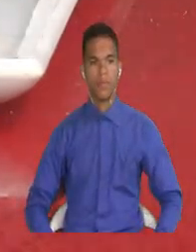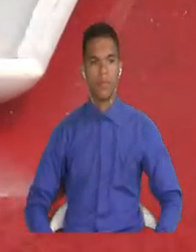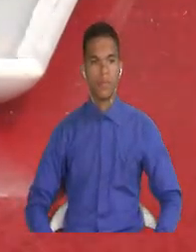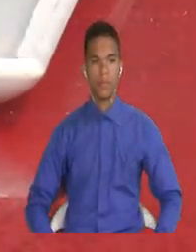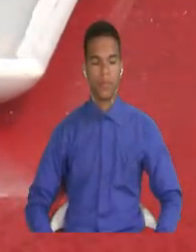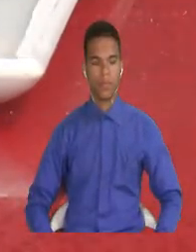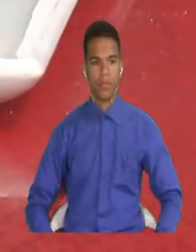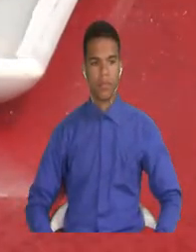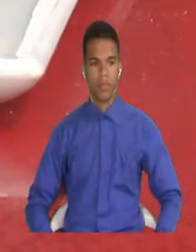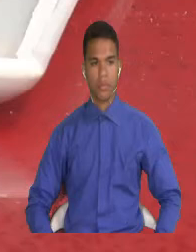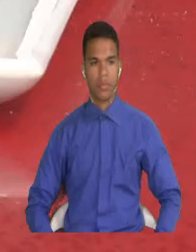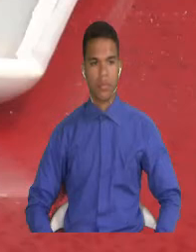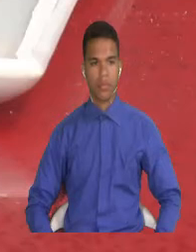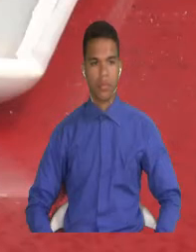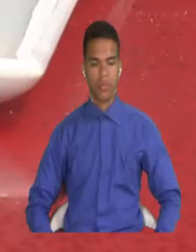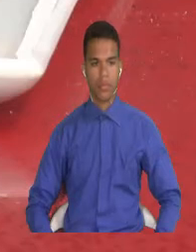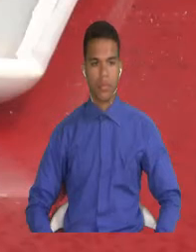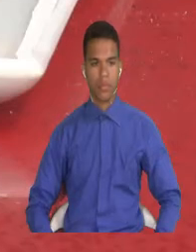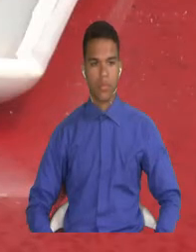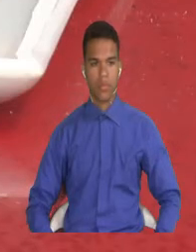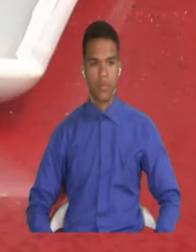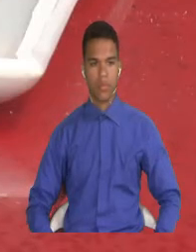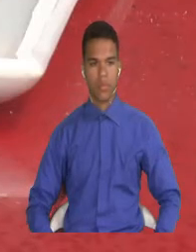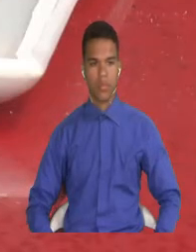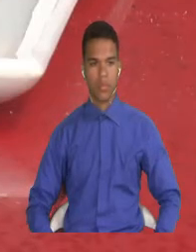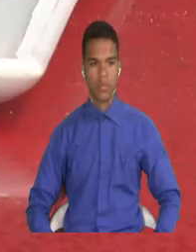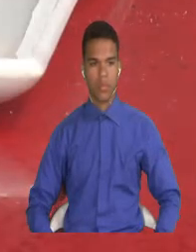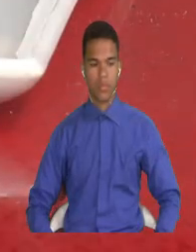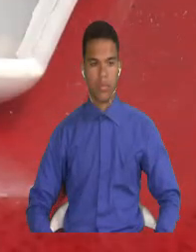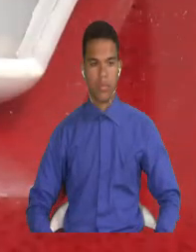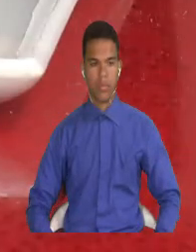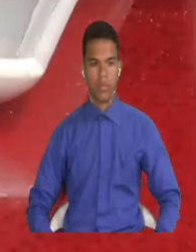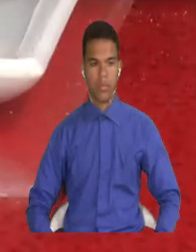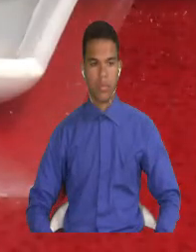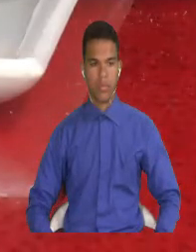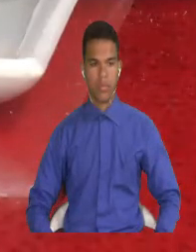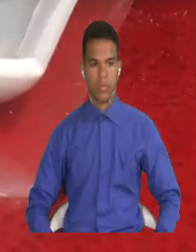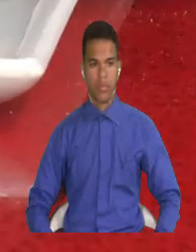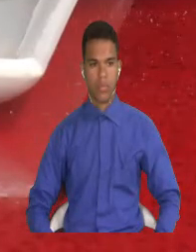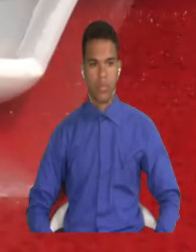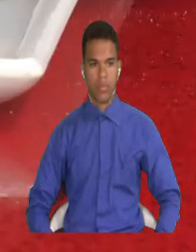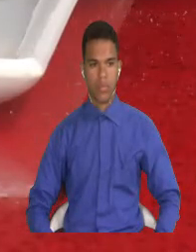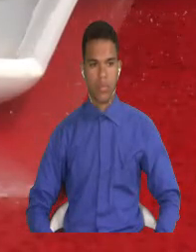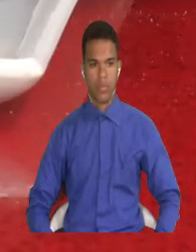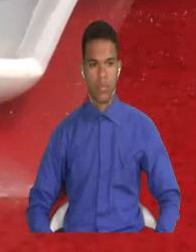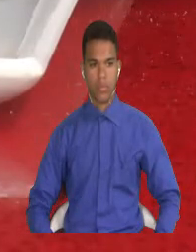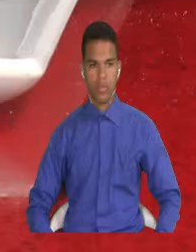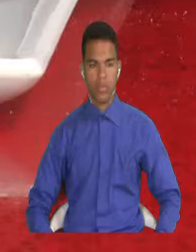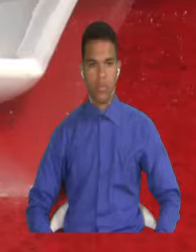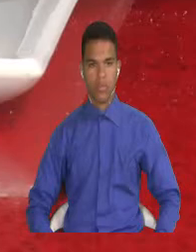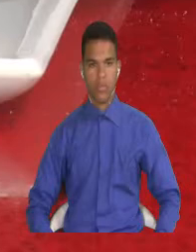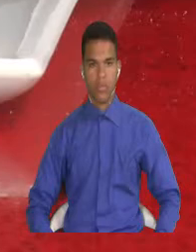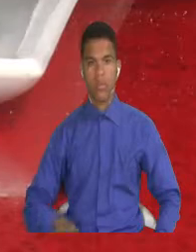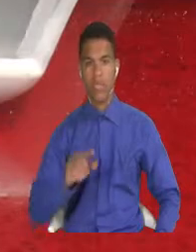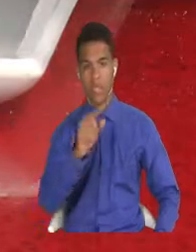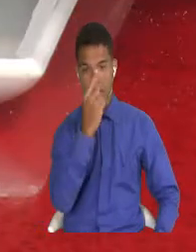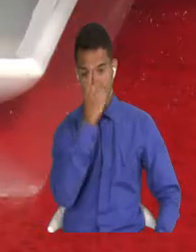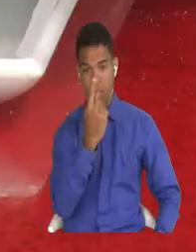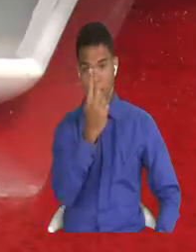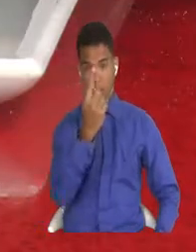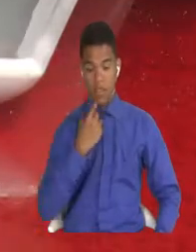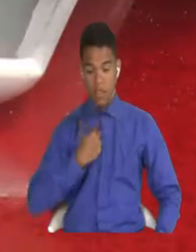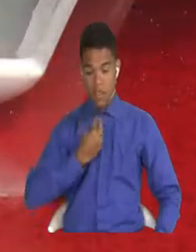Ya yo estoy aquí dándole también a lo mío. Claro. Es que ustedes saben, queridos televidentes, que en el comer está la vida y lo más